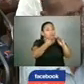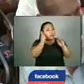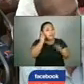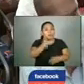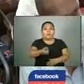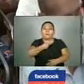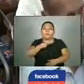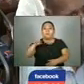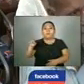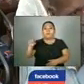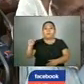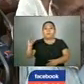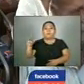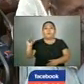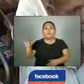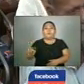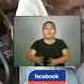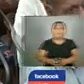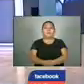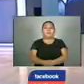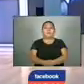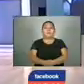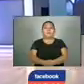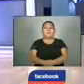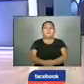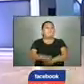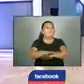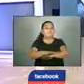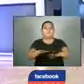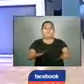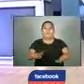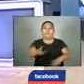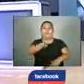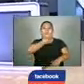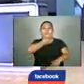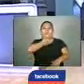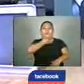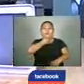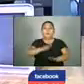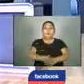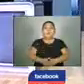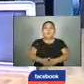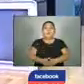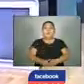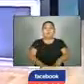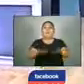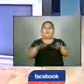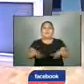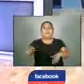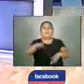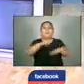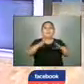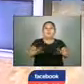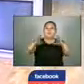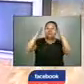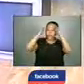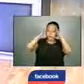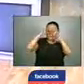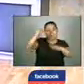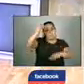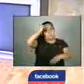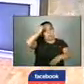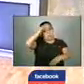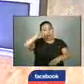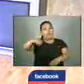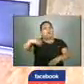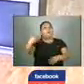Dani Huerita, Noticiero Hechos. Y así llegamos al final de esta emisión de Noticiero Hechos. Gracias por habernos acompañado y recordarles